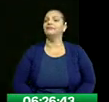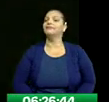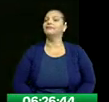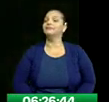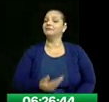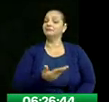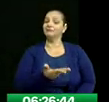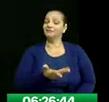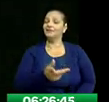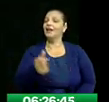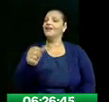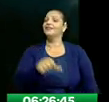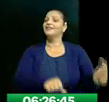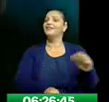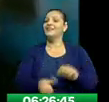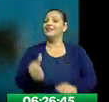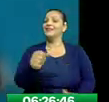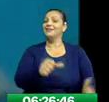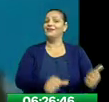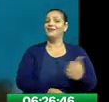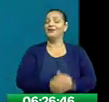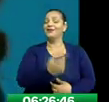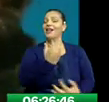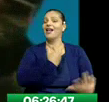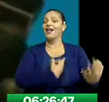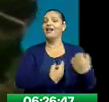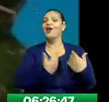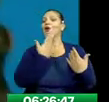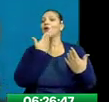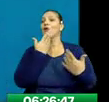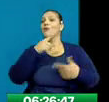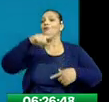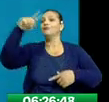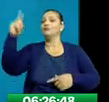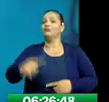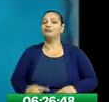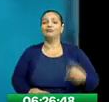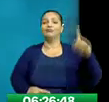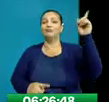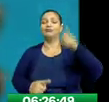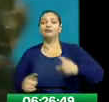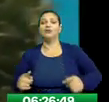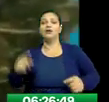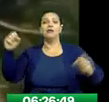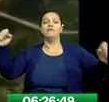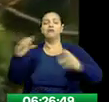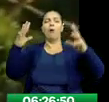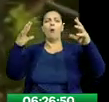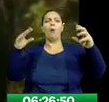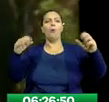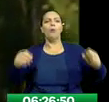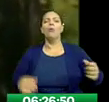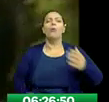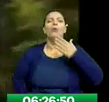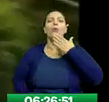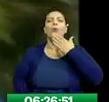dado la clave de estos fenómenos. O, no le digas así tampoco, presencia